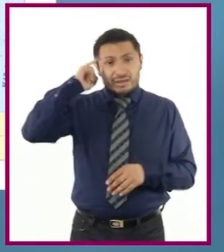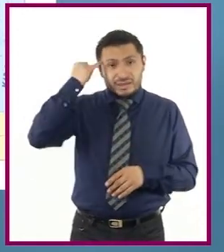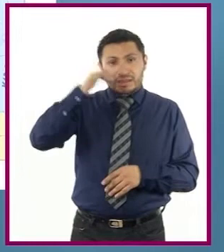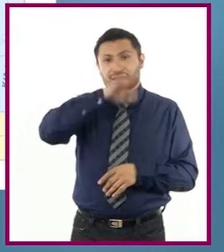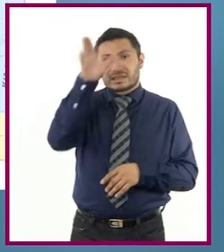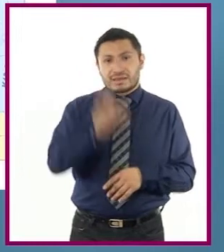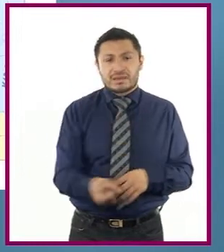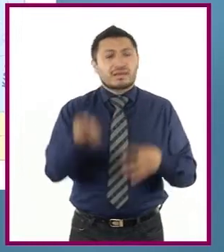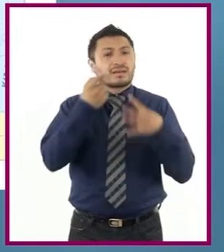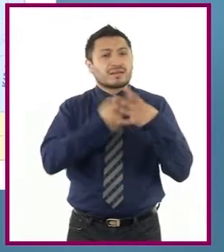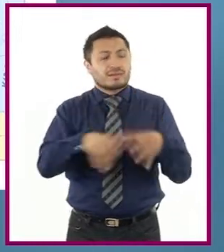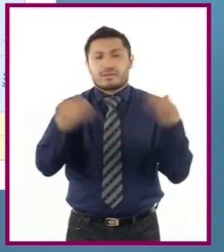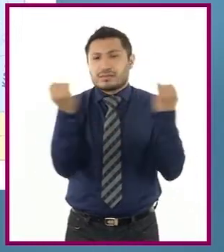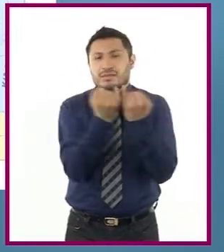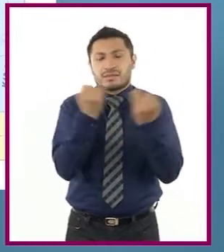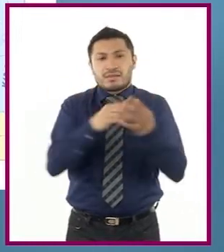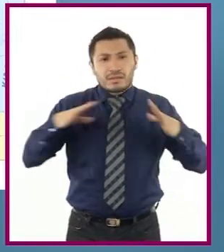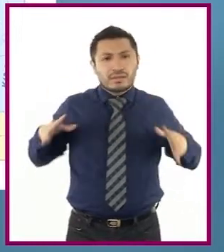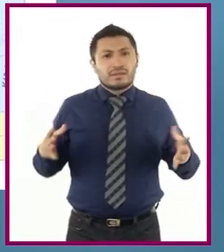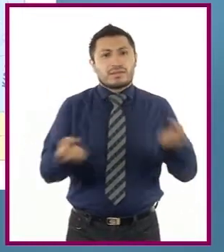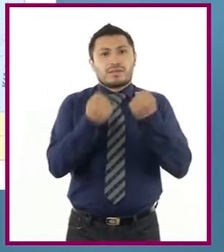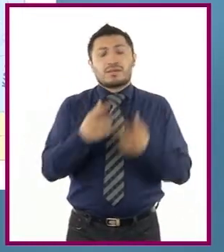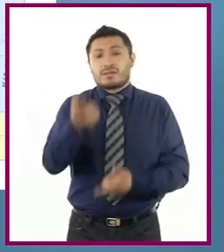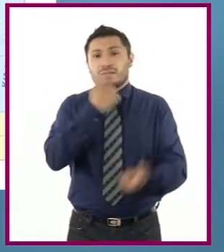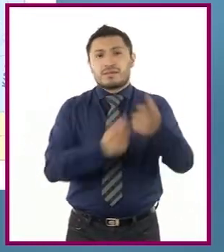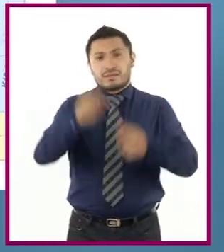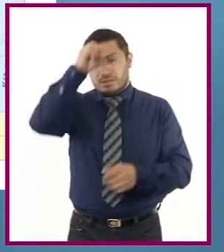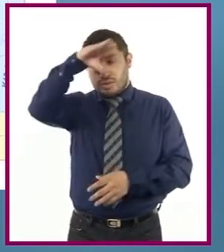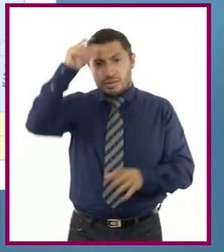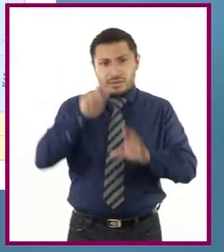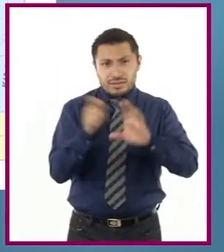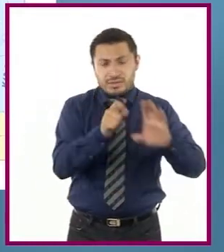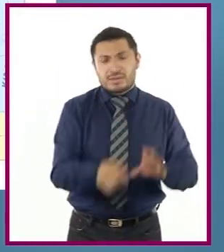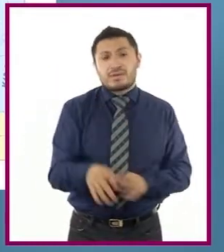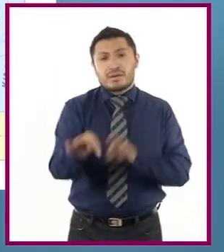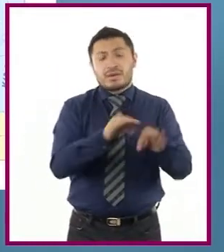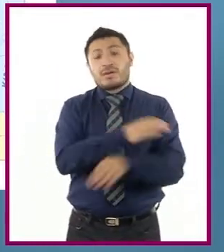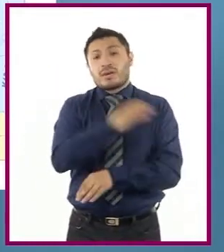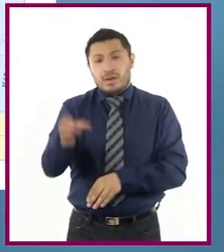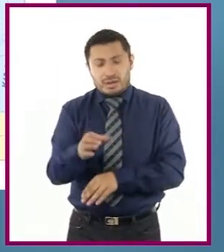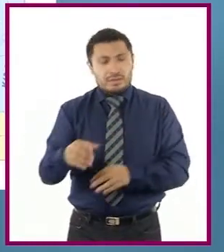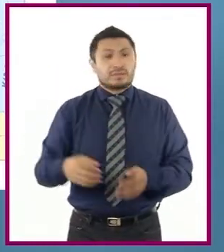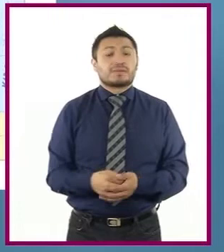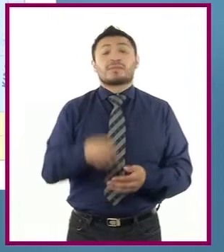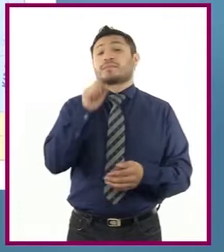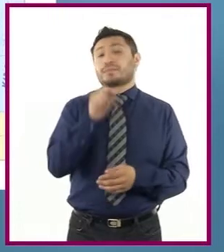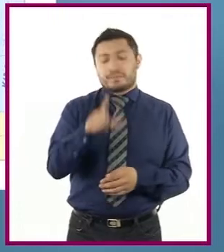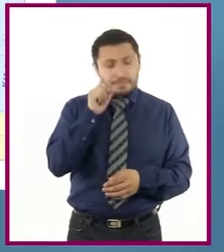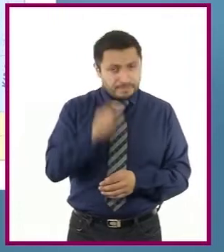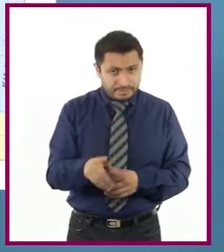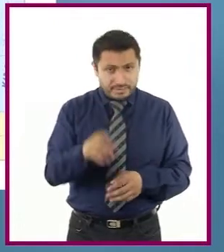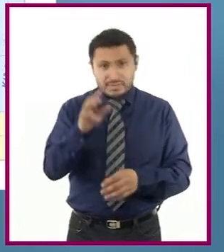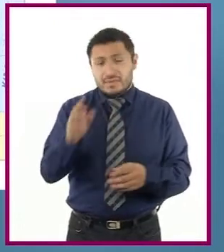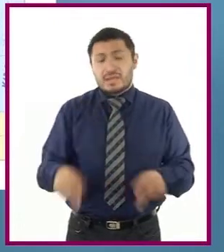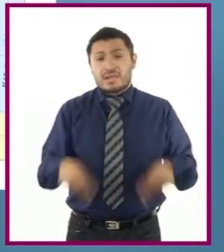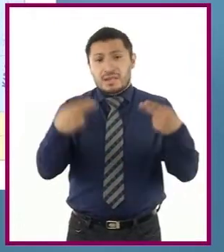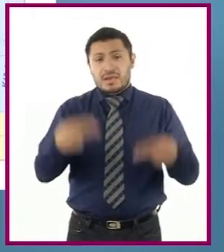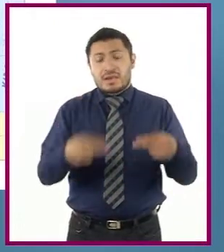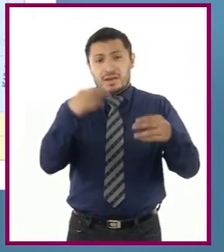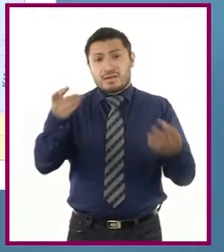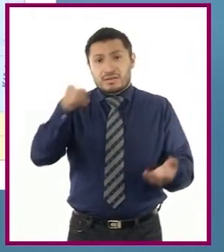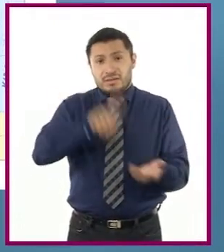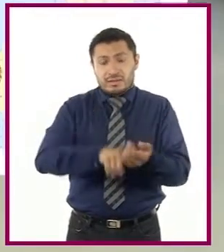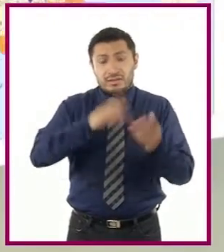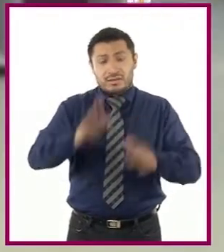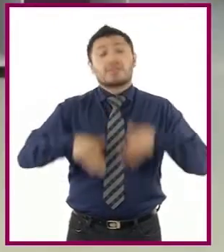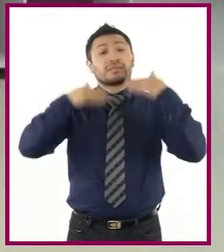y comenzó también la recuperación de la economía minera, agrícola y ganadera, al igual que el comercio interno y